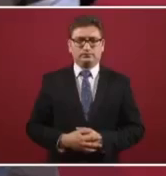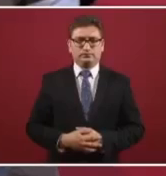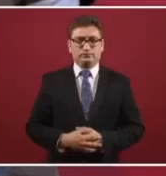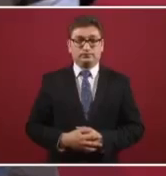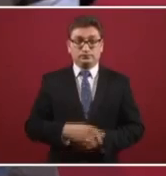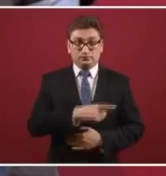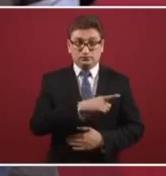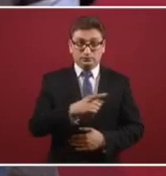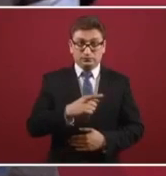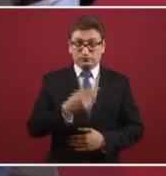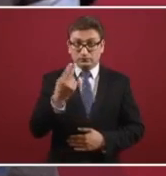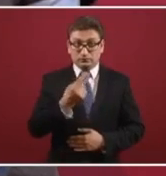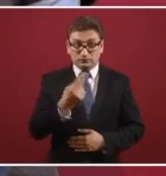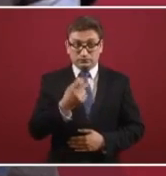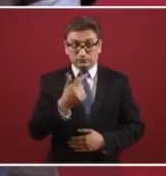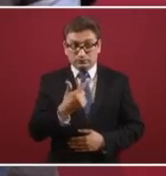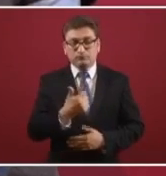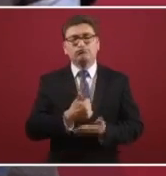ayudarlos.